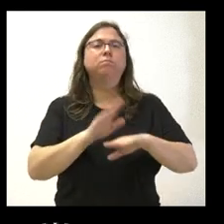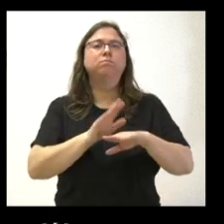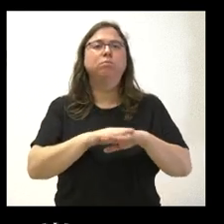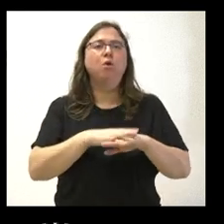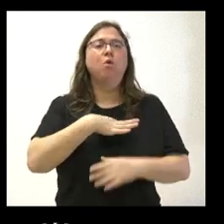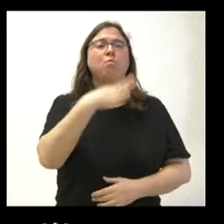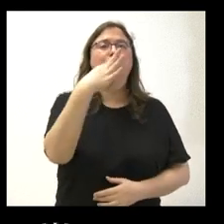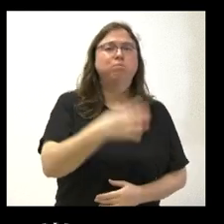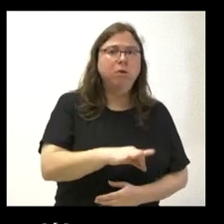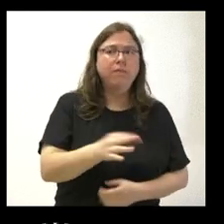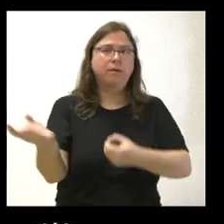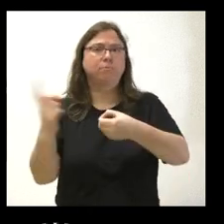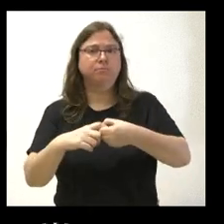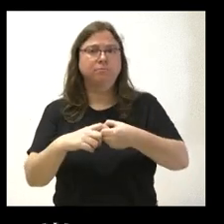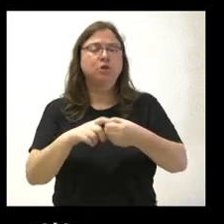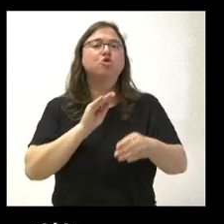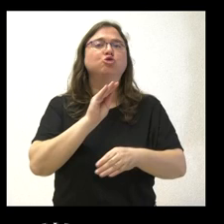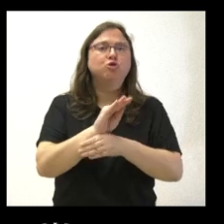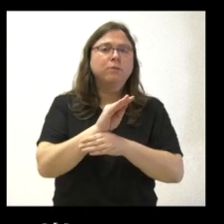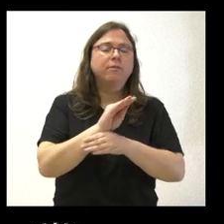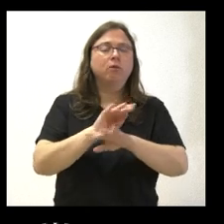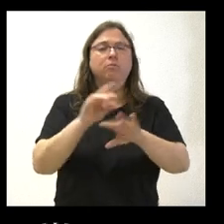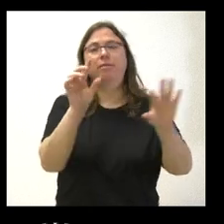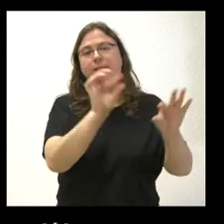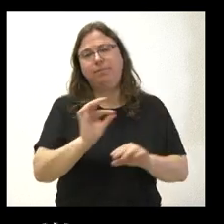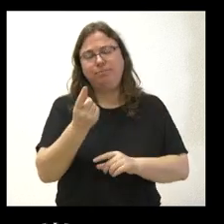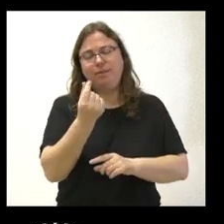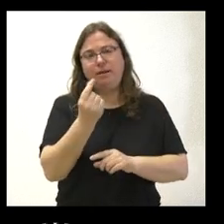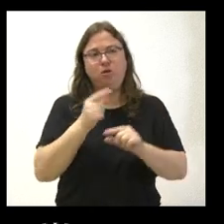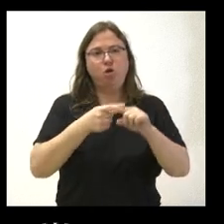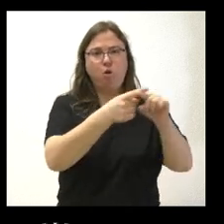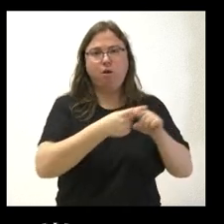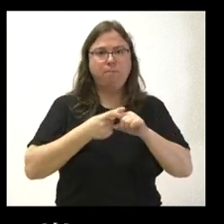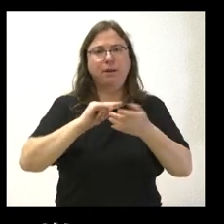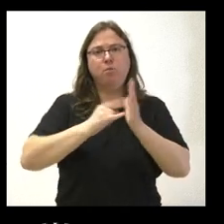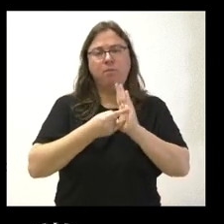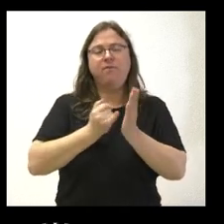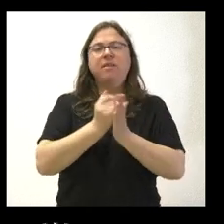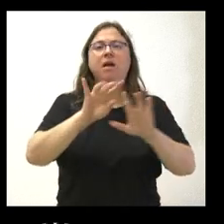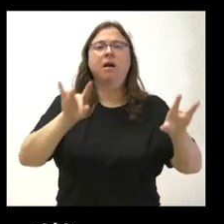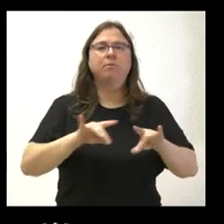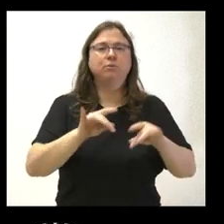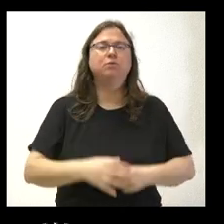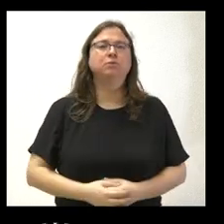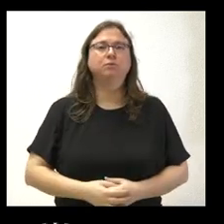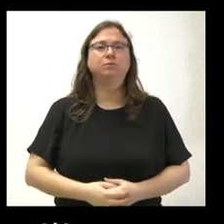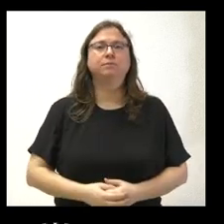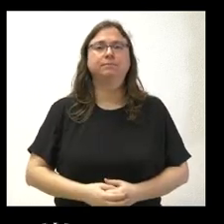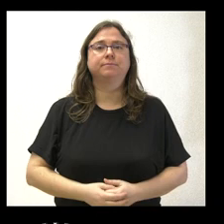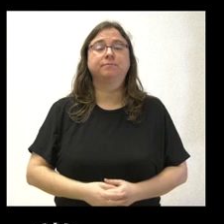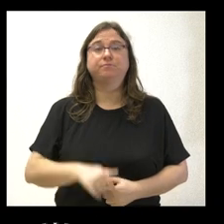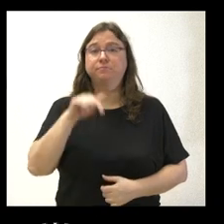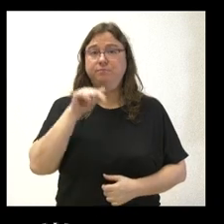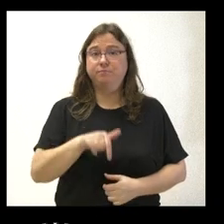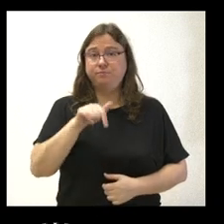pueden acogerse a las subvenciones al reparto del dinero que se prevé en los próximos años Dentro de este plan y por otra parte también de actualidad hoy han